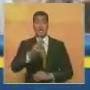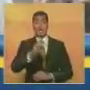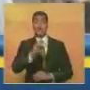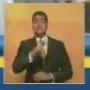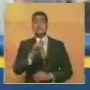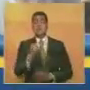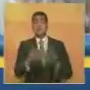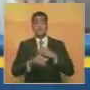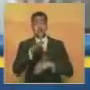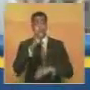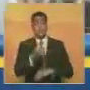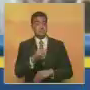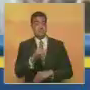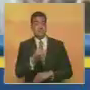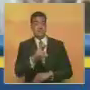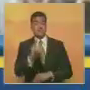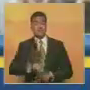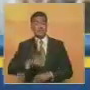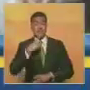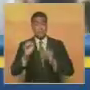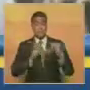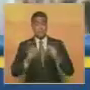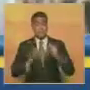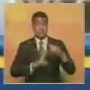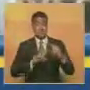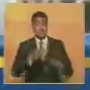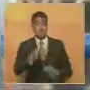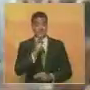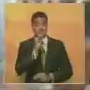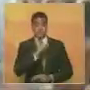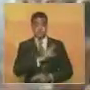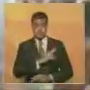generó daños en el paso entre la grita y el estado mérida en táchira javier farías noticiero venevisión